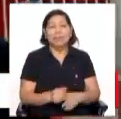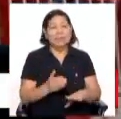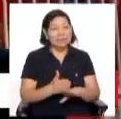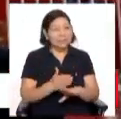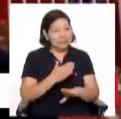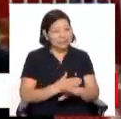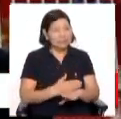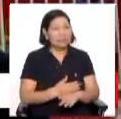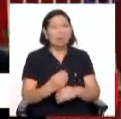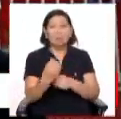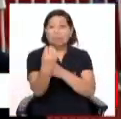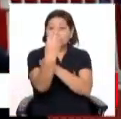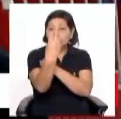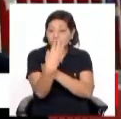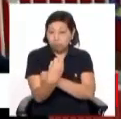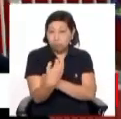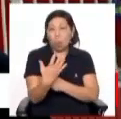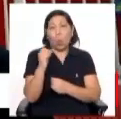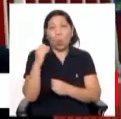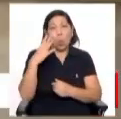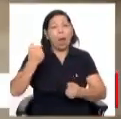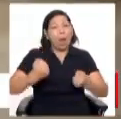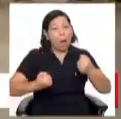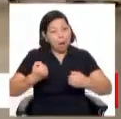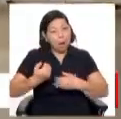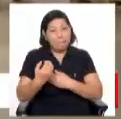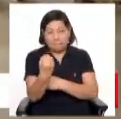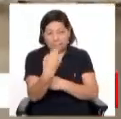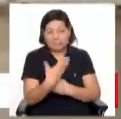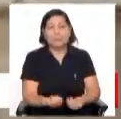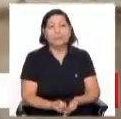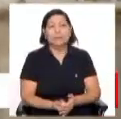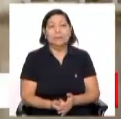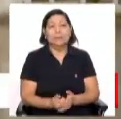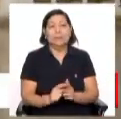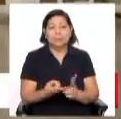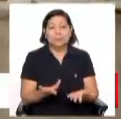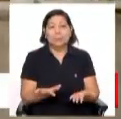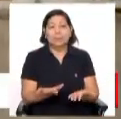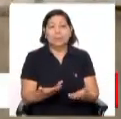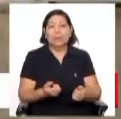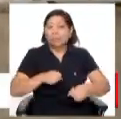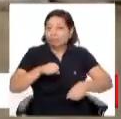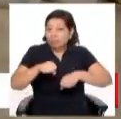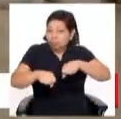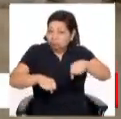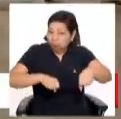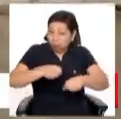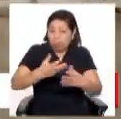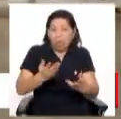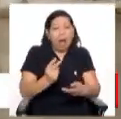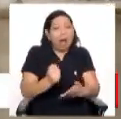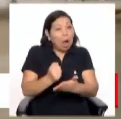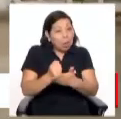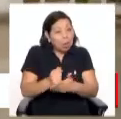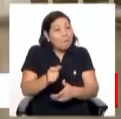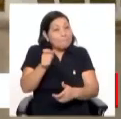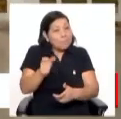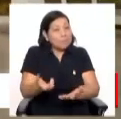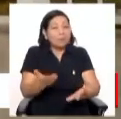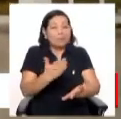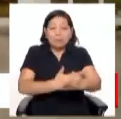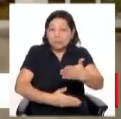vez se pongan los semáforos o en zonas donde no hay semáforos. Respetemos a los ciclistas que andan en la ciclovía, de que ayudemos a las